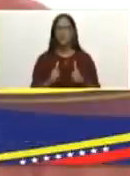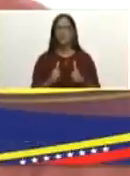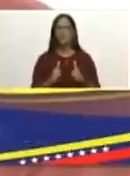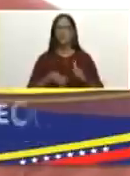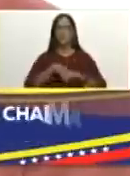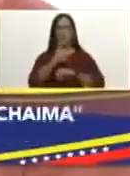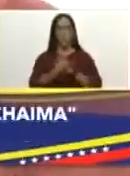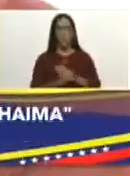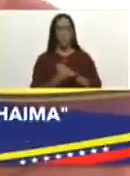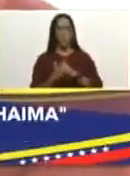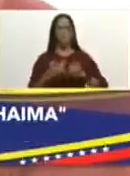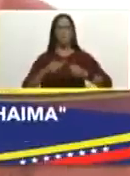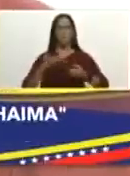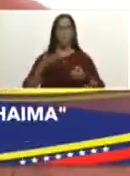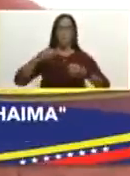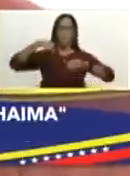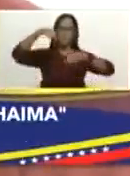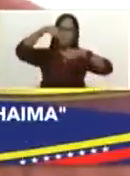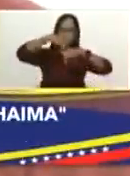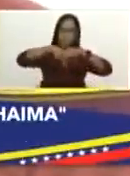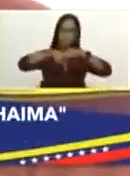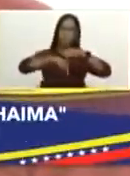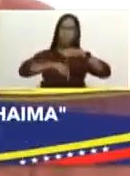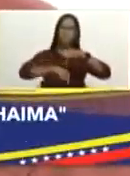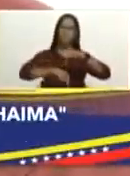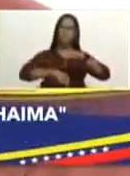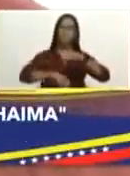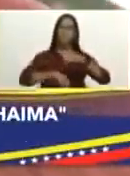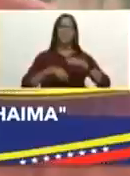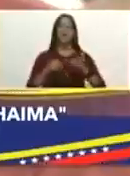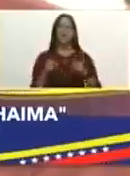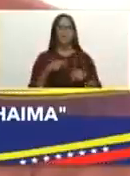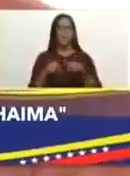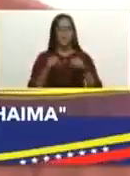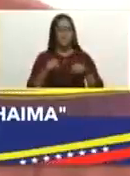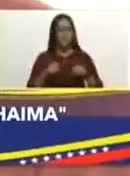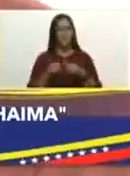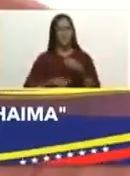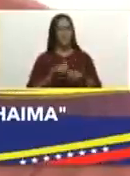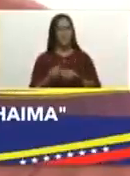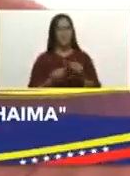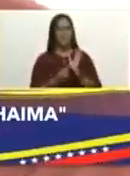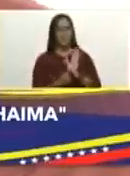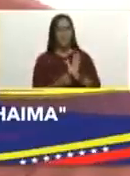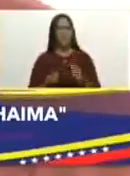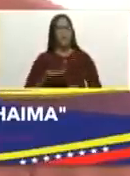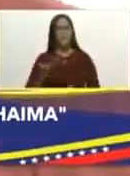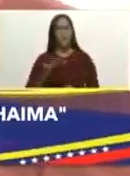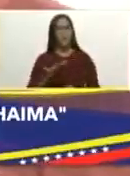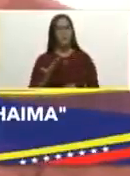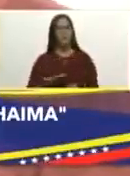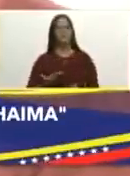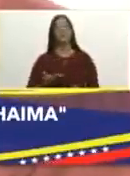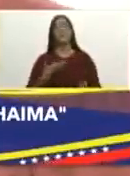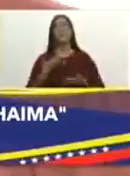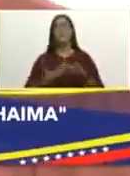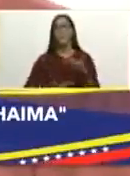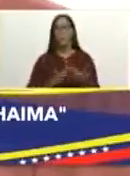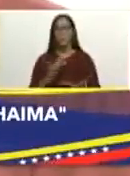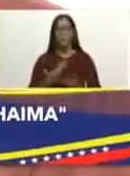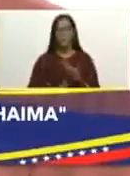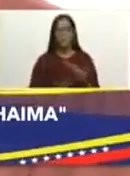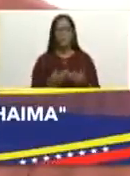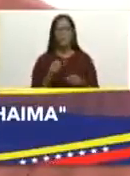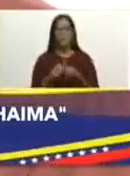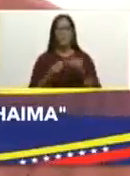de perforación, los dos únicos taladros de perforación en el cual se han reiniciado este importantísimo proceso, se hicieron